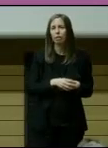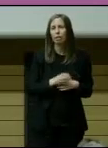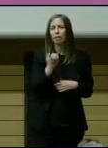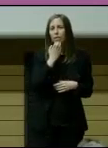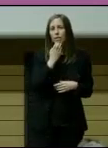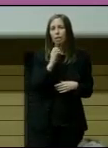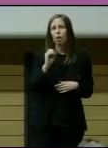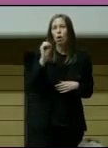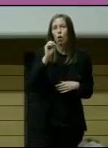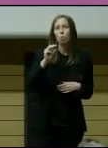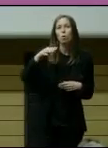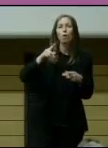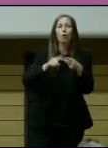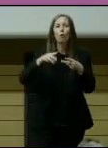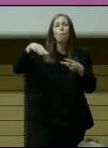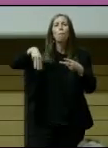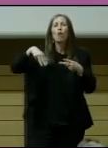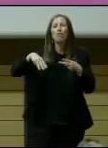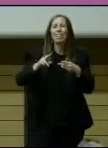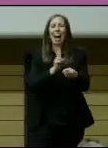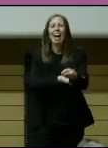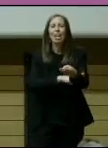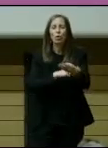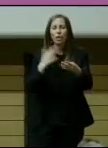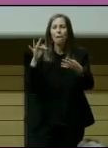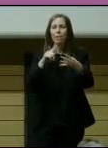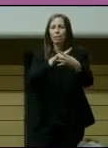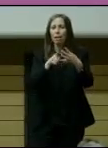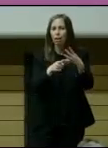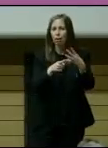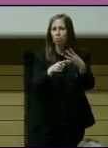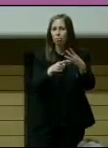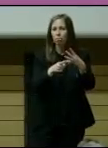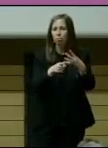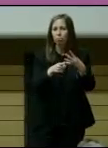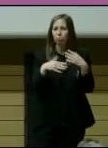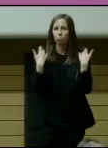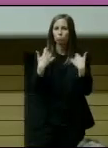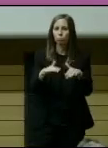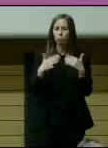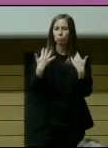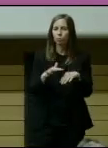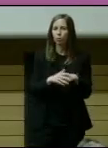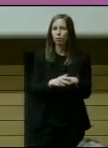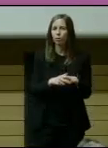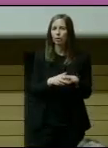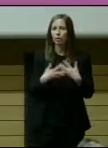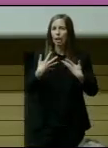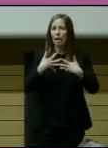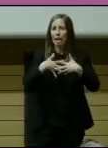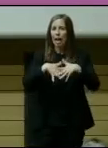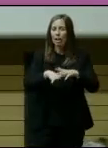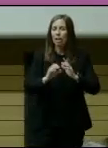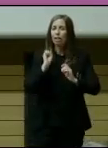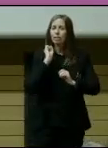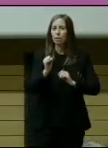opio, morfina, heroína, fentanilos. Claro, eso es nuestro marco mental, pero las redes